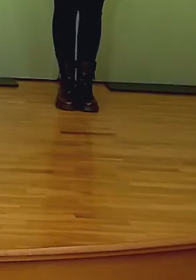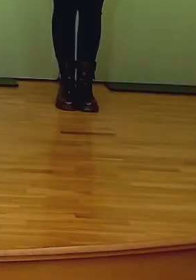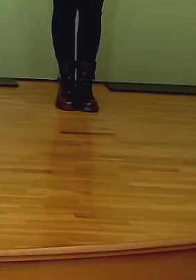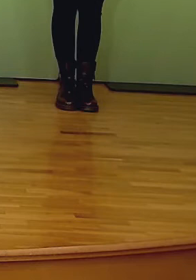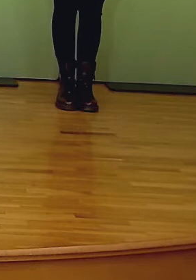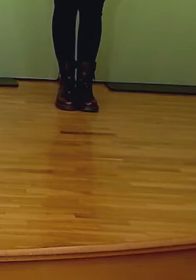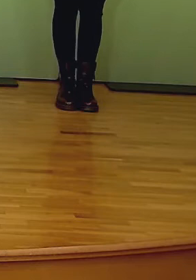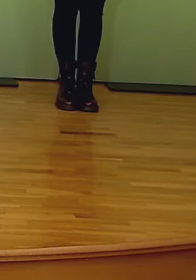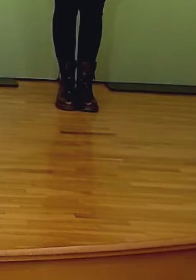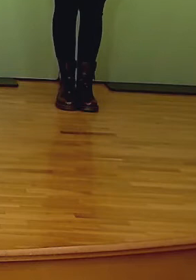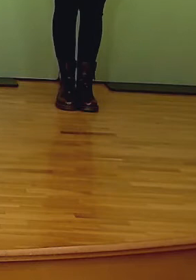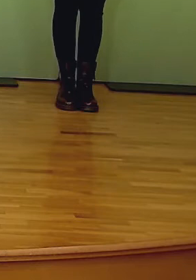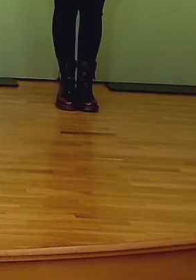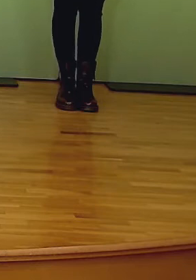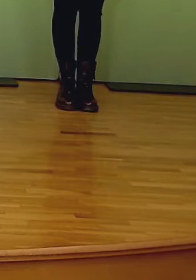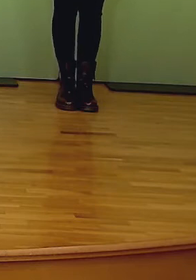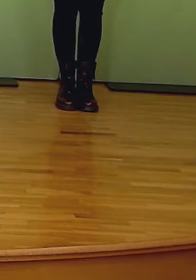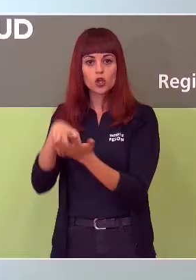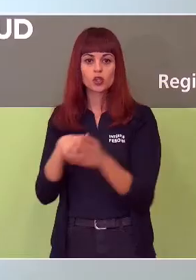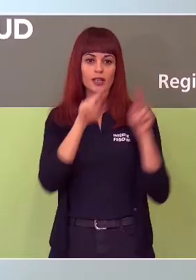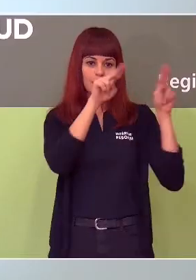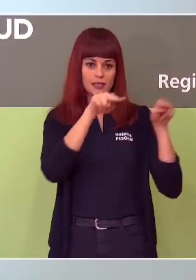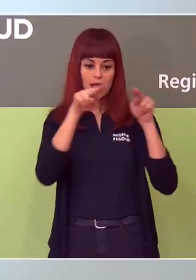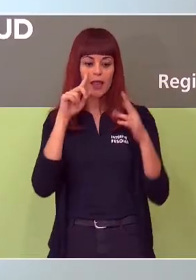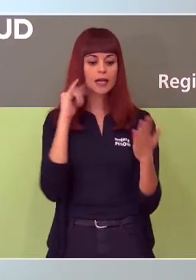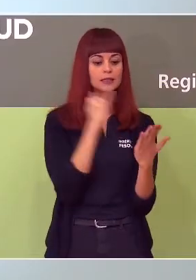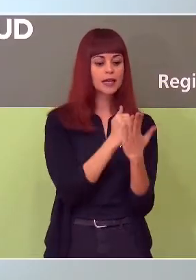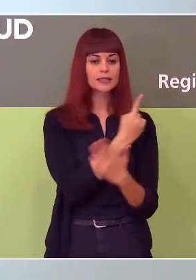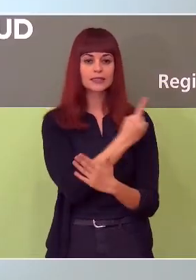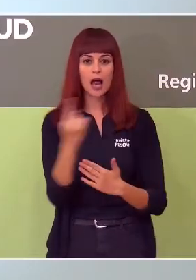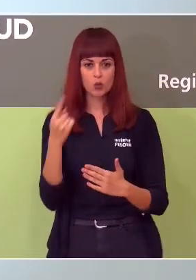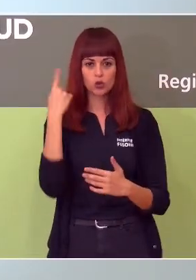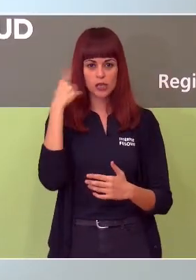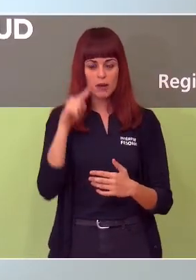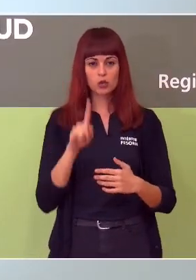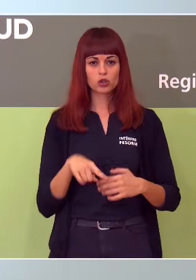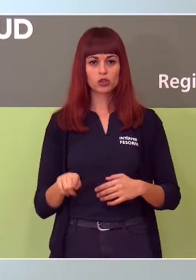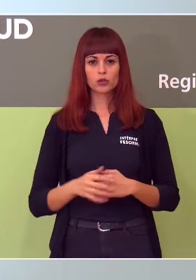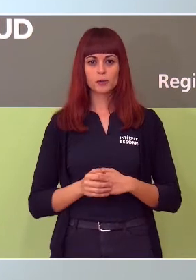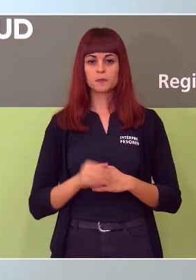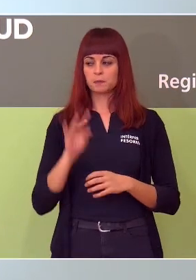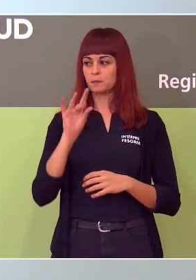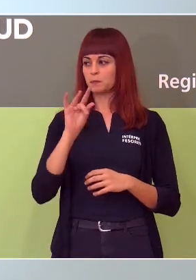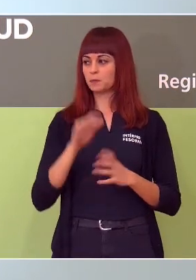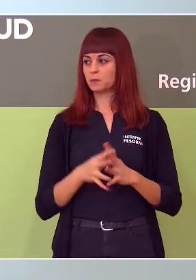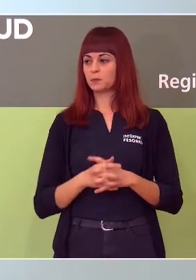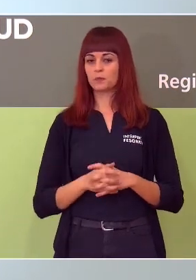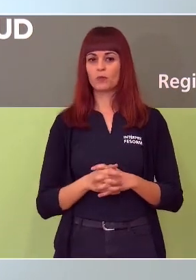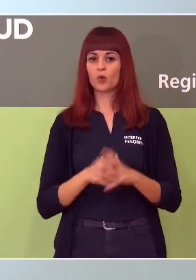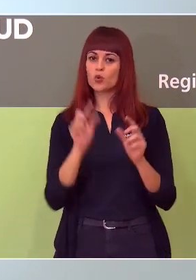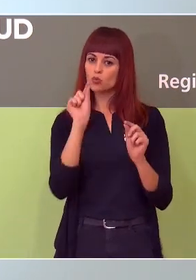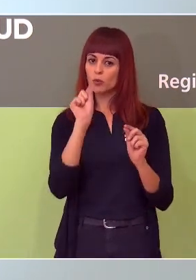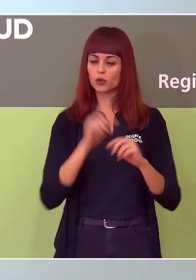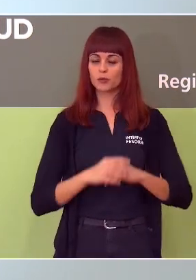los datos detallados por centros de los test en residencias? Sí, se tienen. Lo que pasa es que un momentito que